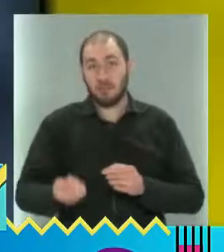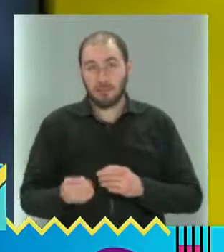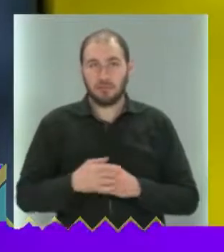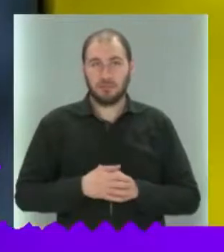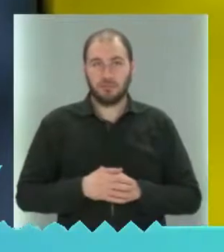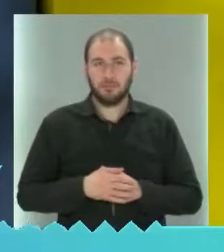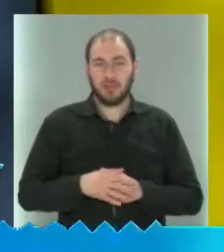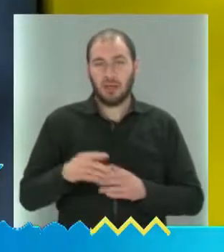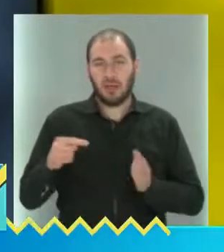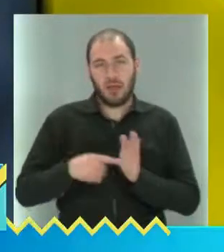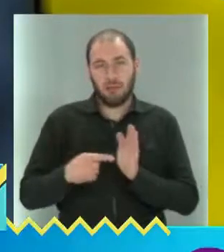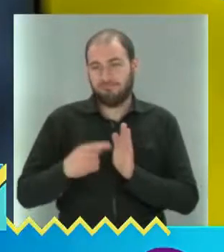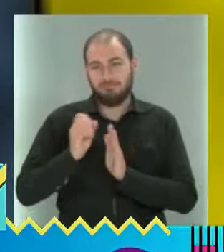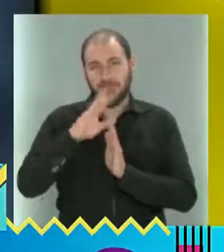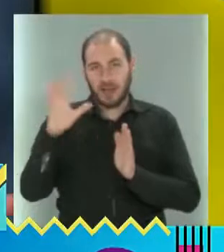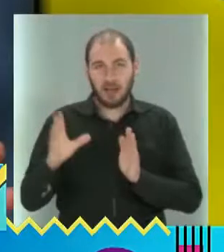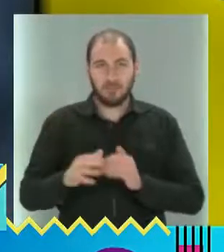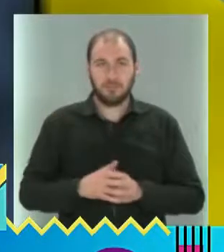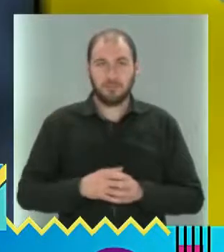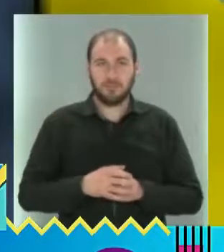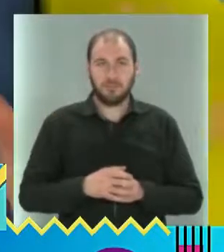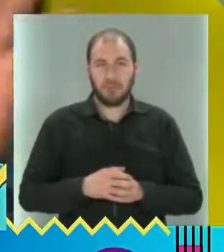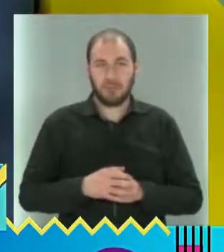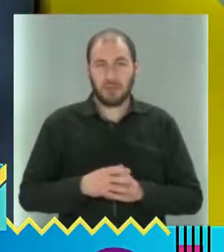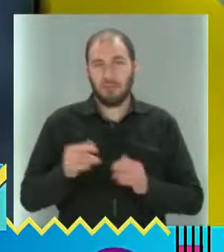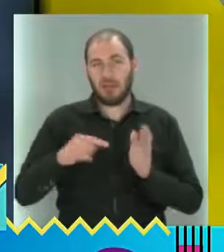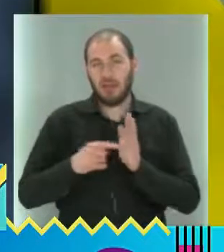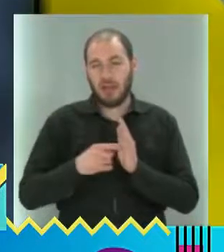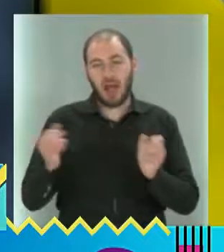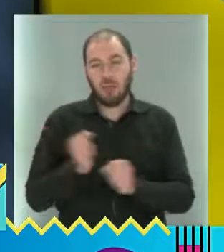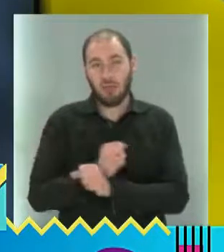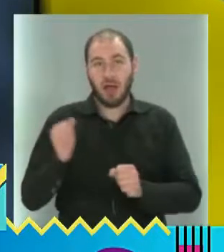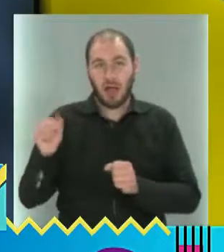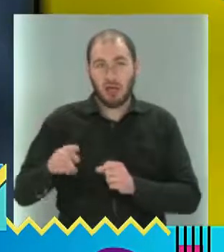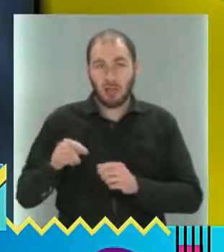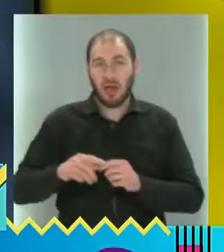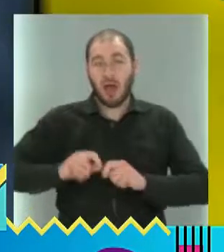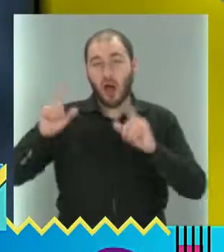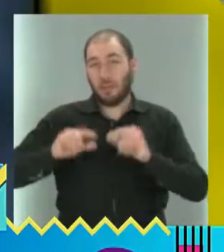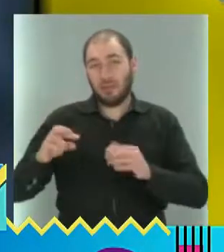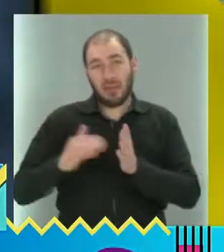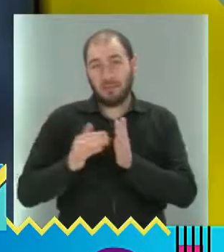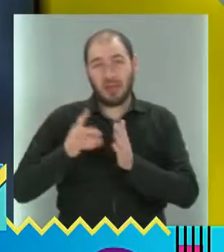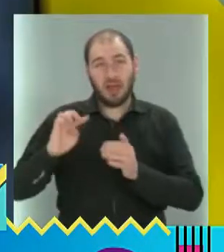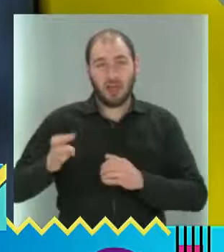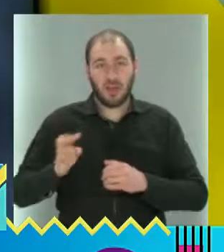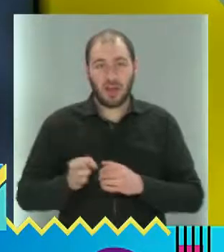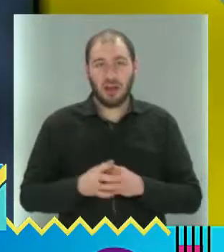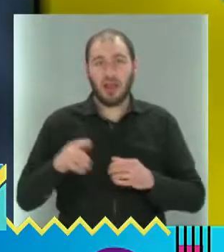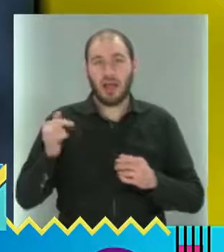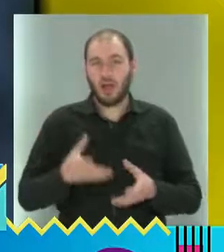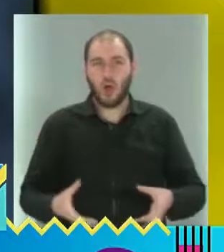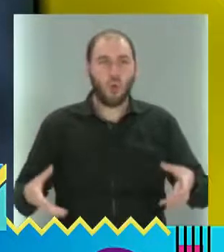ya implícitamente, como implícitamente aprobado que esto se movía con el dólar, generó un